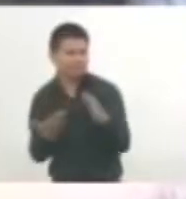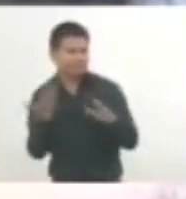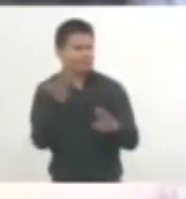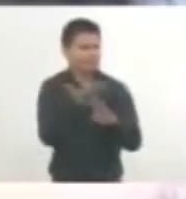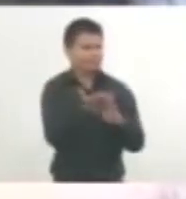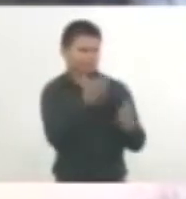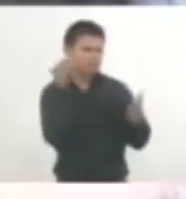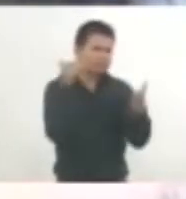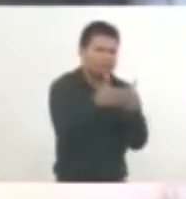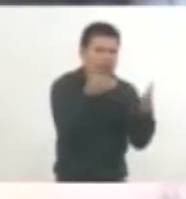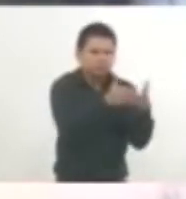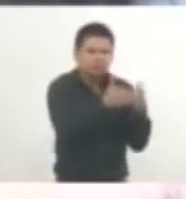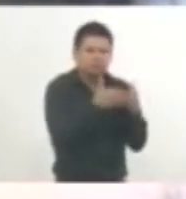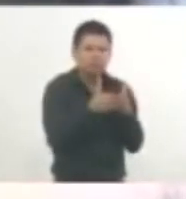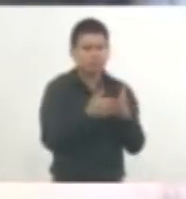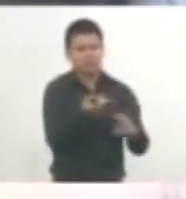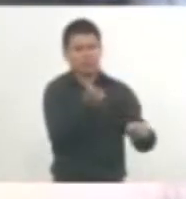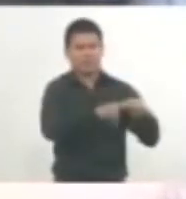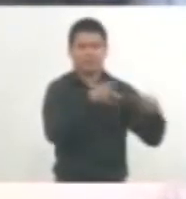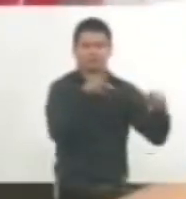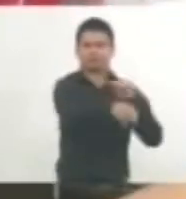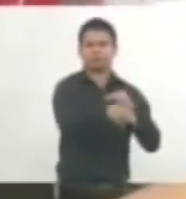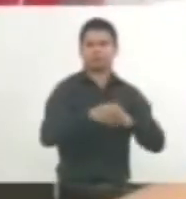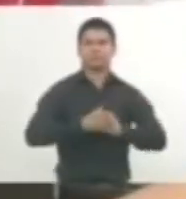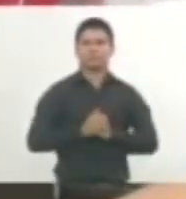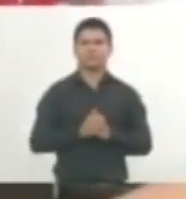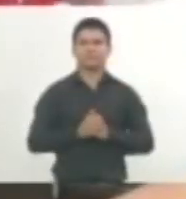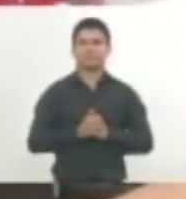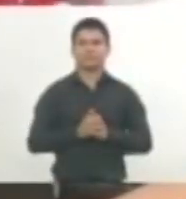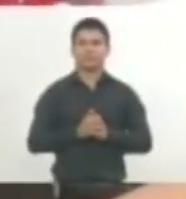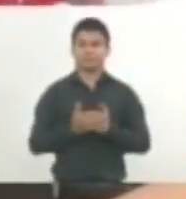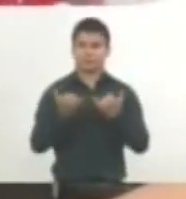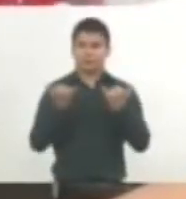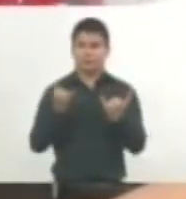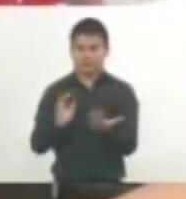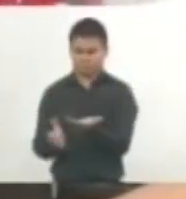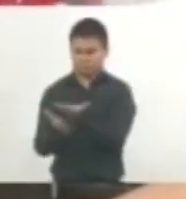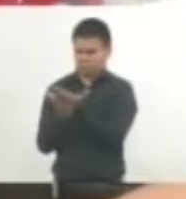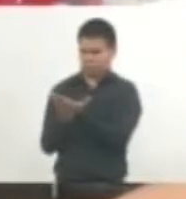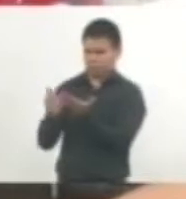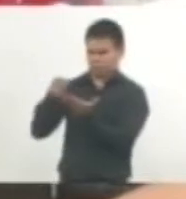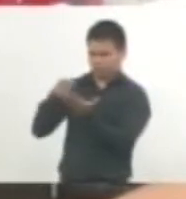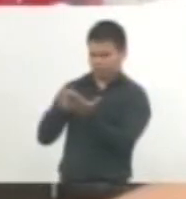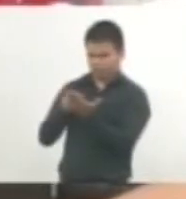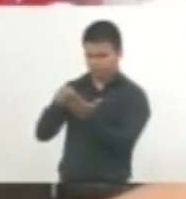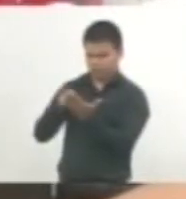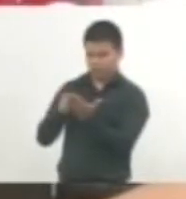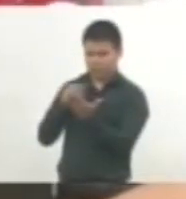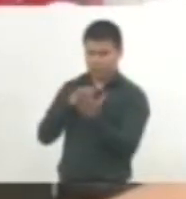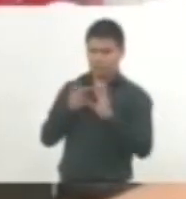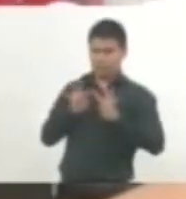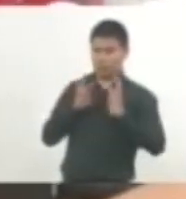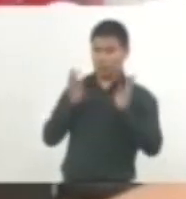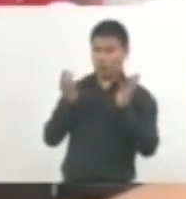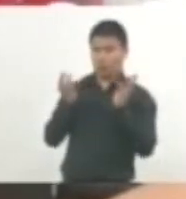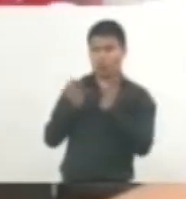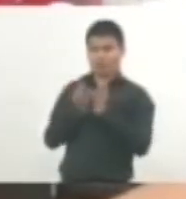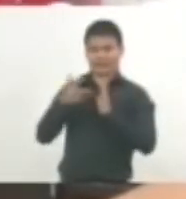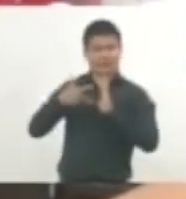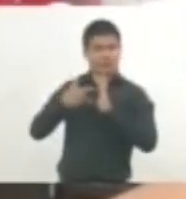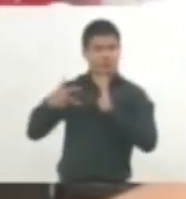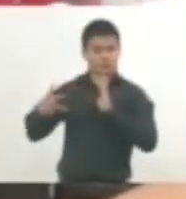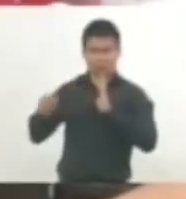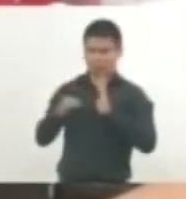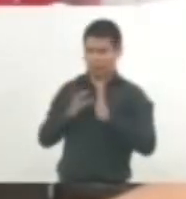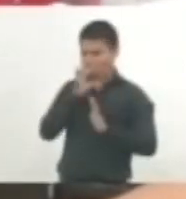manera más efectiva e inmediata por parte del juez de tutela. Servirá como un medio para que la Corte Constitucional cree el precedente y